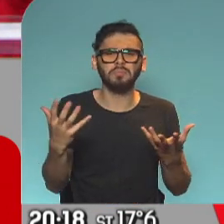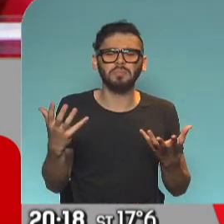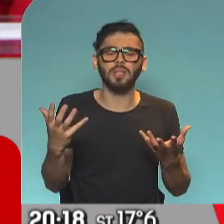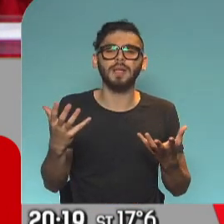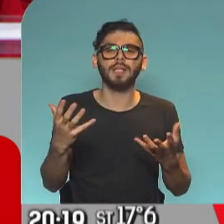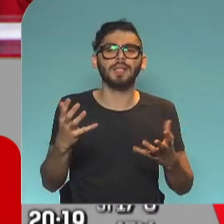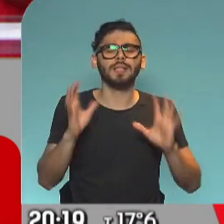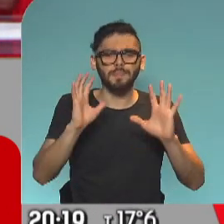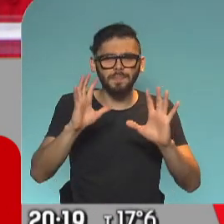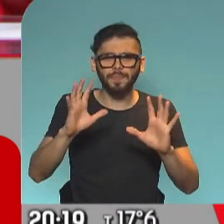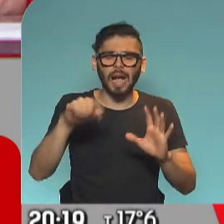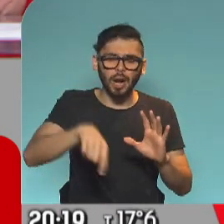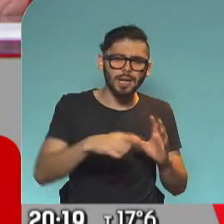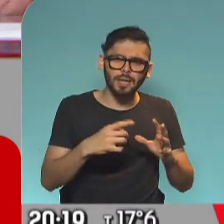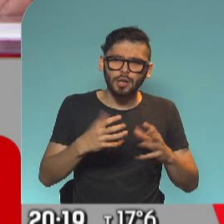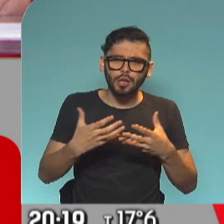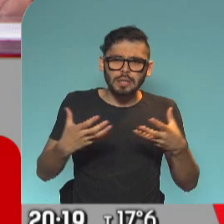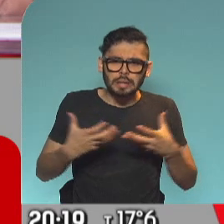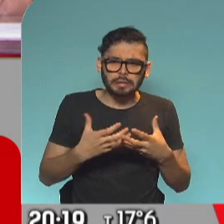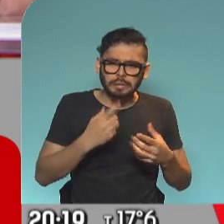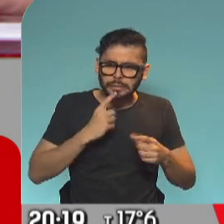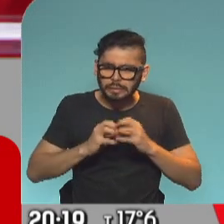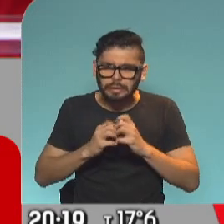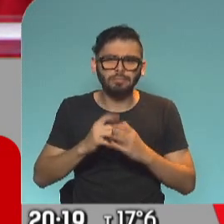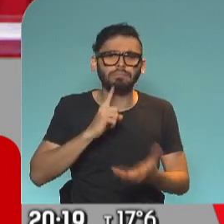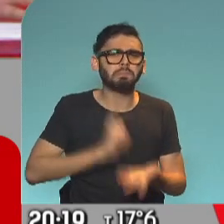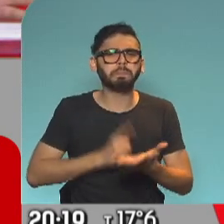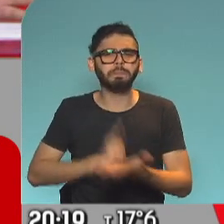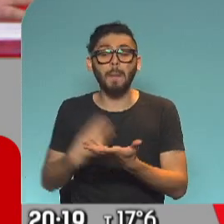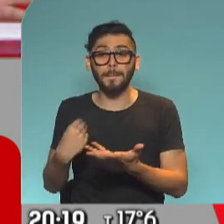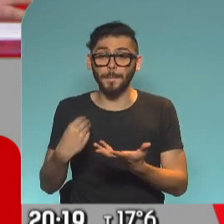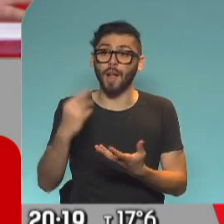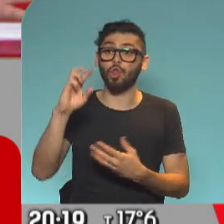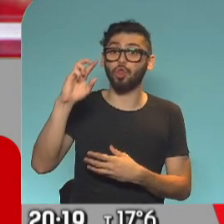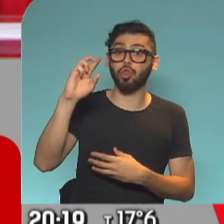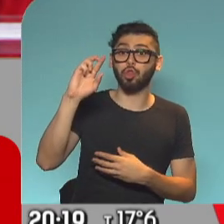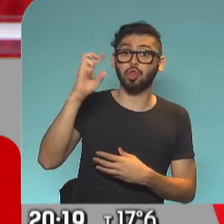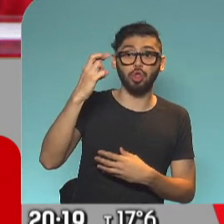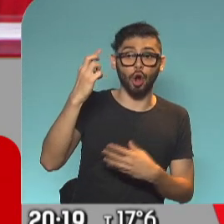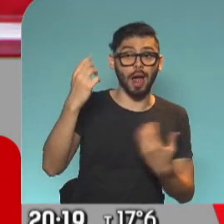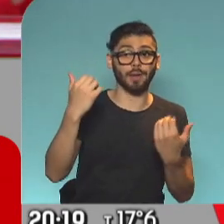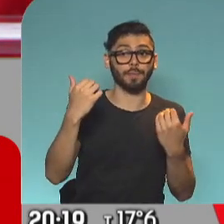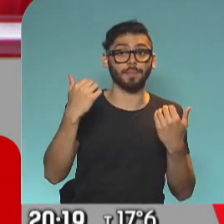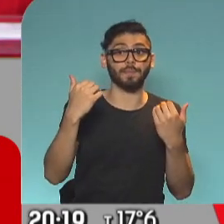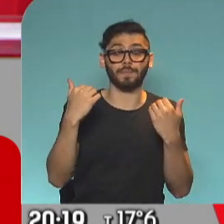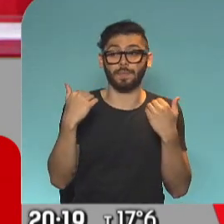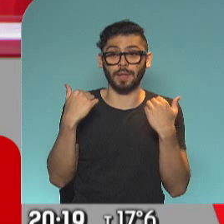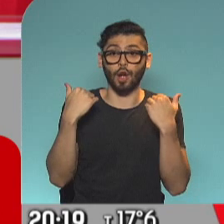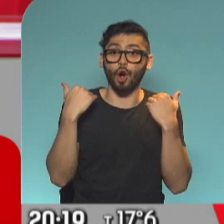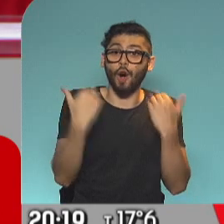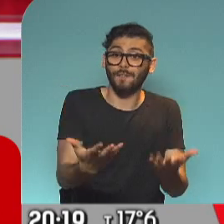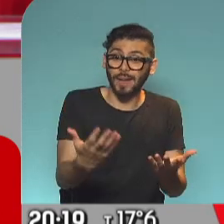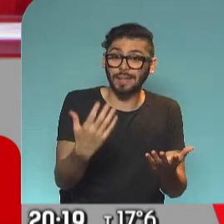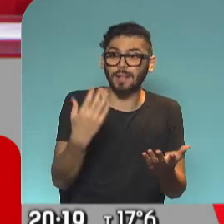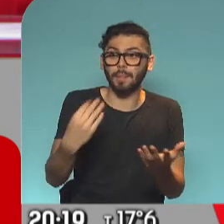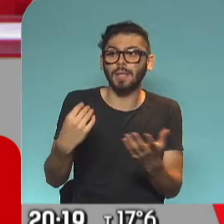la estrategia central es aumentar la oferta de dólares e invertir en el ahorro en pesos. Todo, por supuesto, a largo